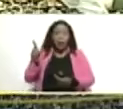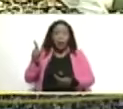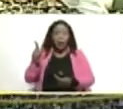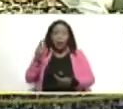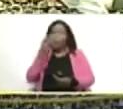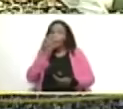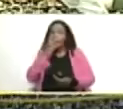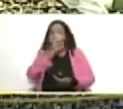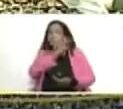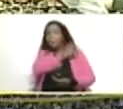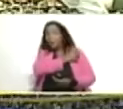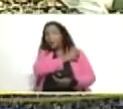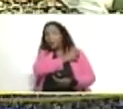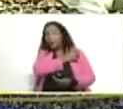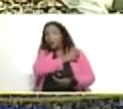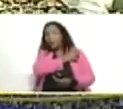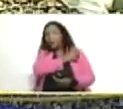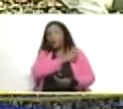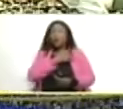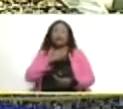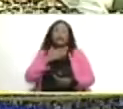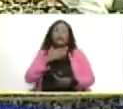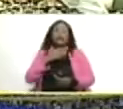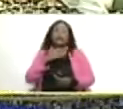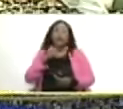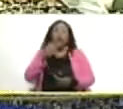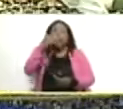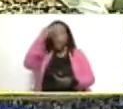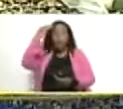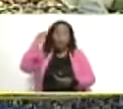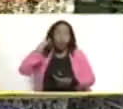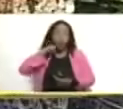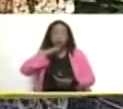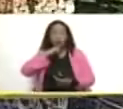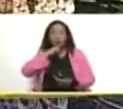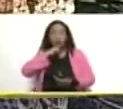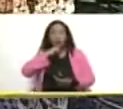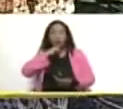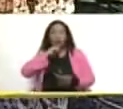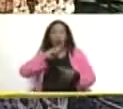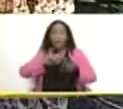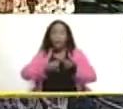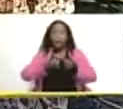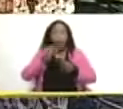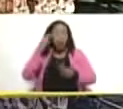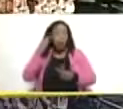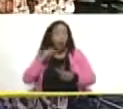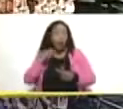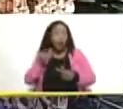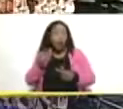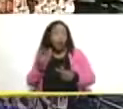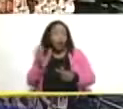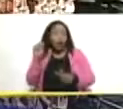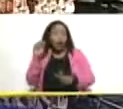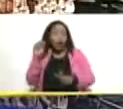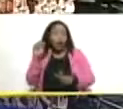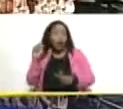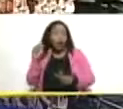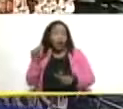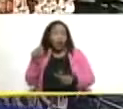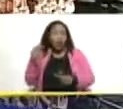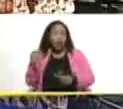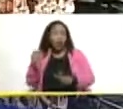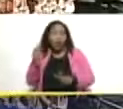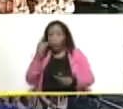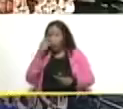gran mariscal de Ayacucho, desde Francisco de Miranda, desde Luisa Cáceres Arizmendi, Ana María Campos, desde nuestro gran